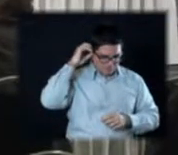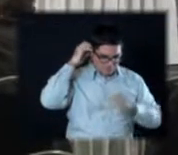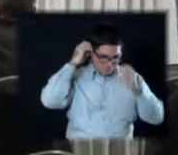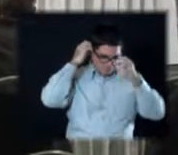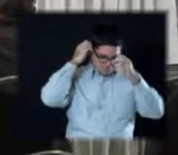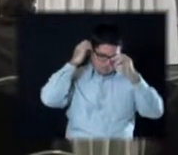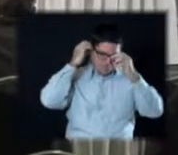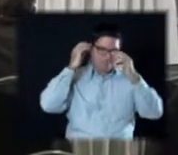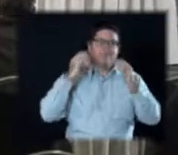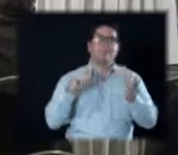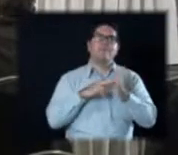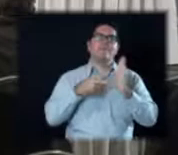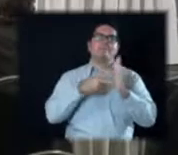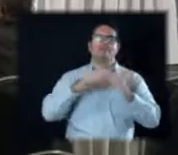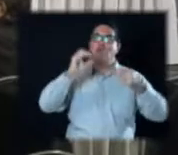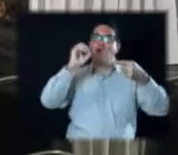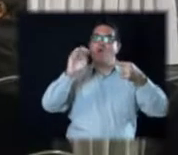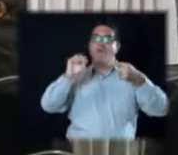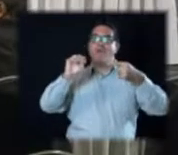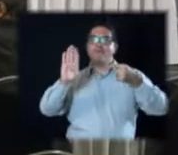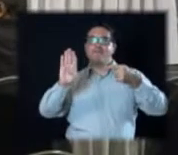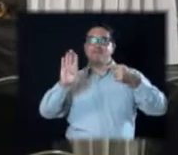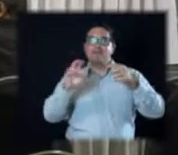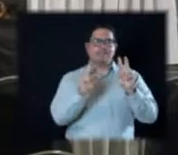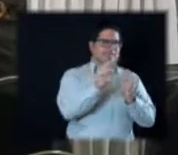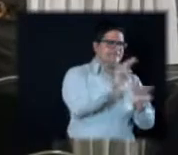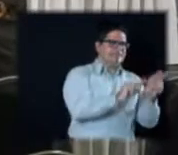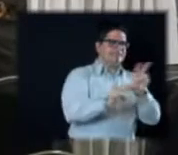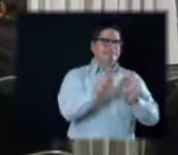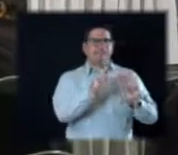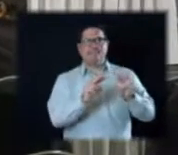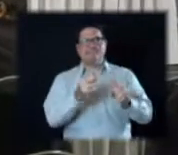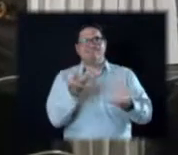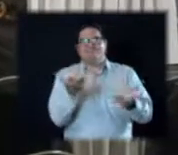O sea que, señor Rivas, es muy difícil para la OGP